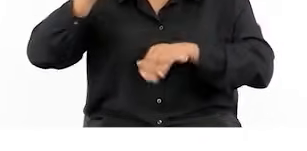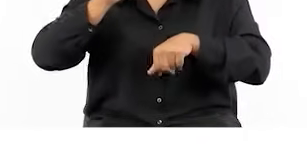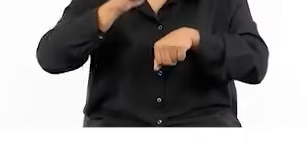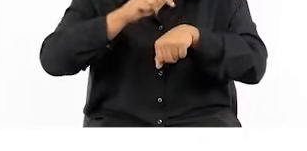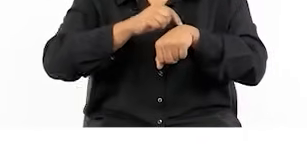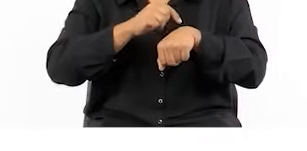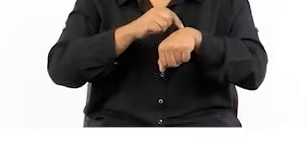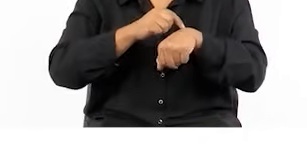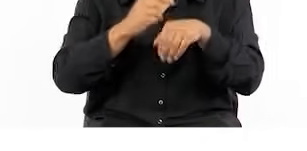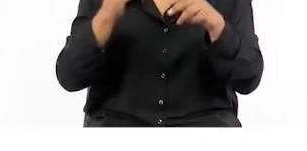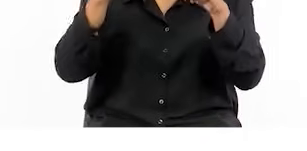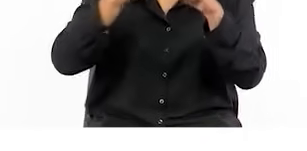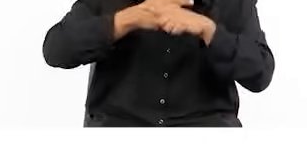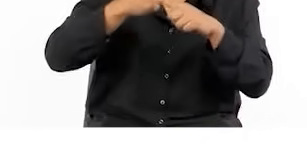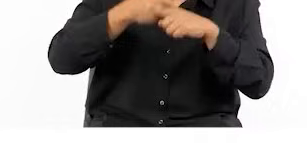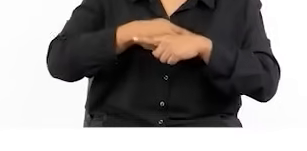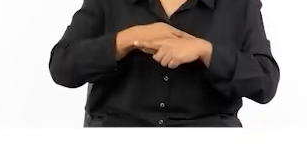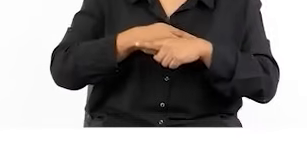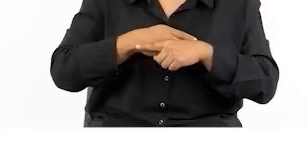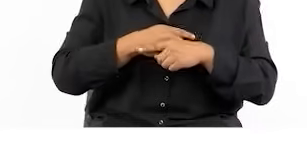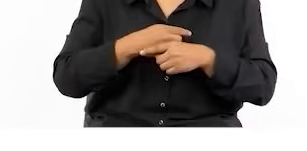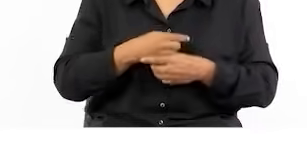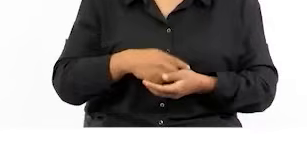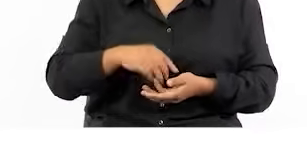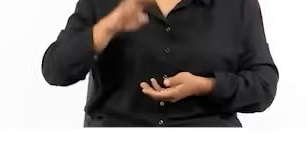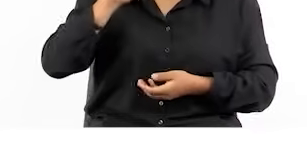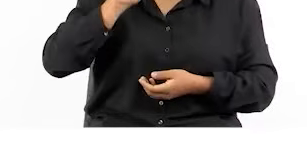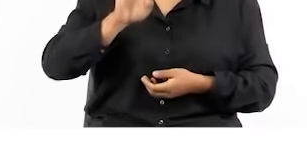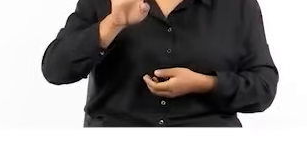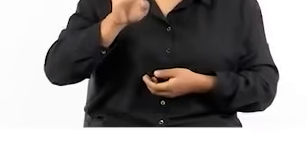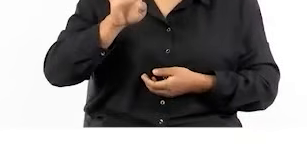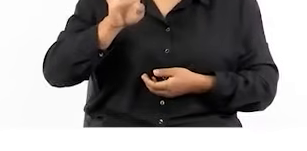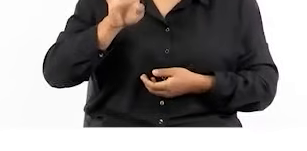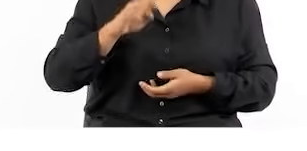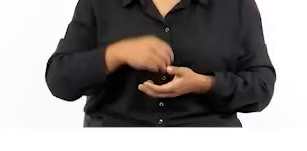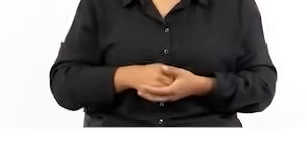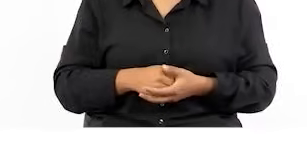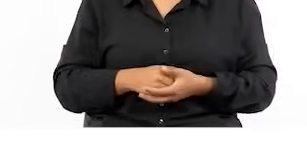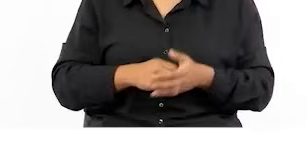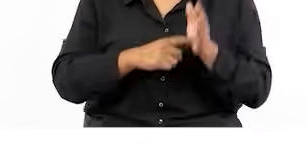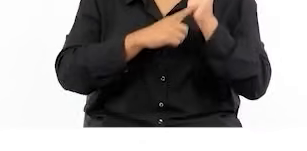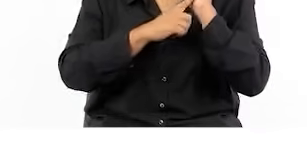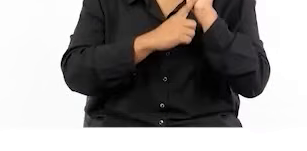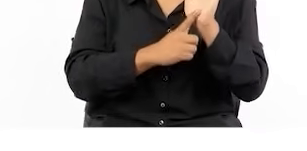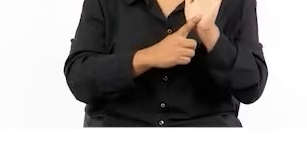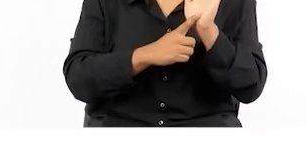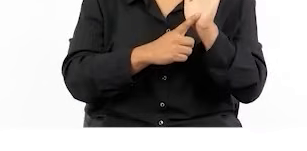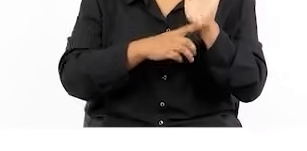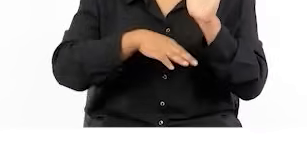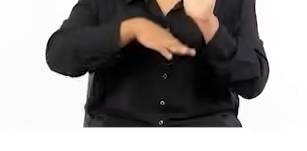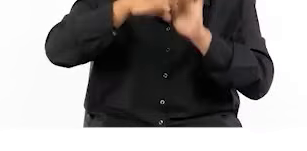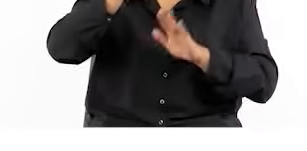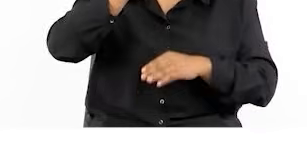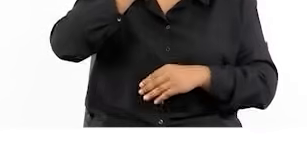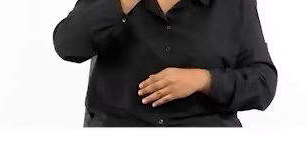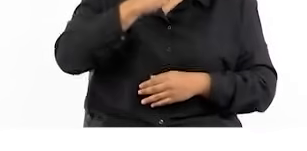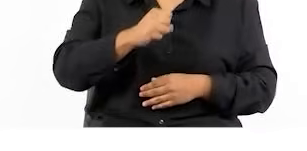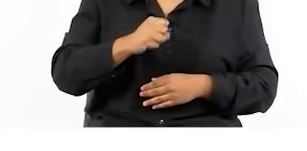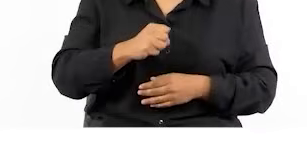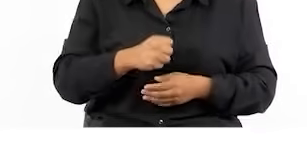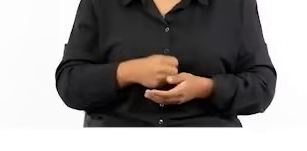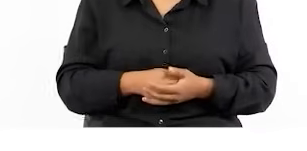más extensa y tienen importantes tendencias evolutivas. Hay 4 eones: el